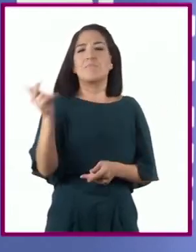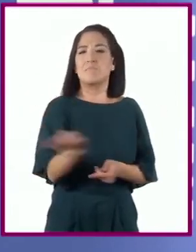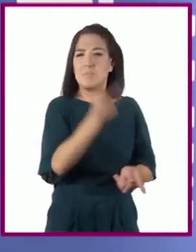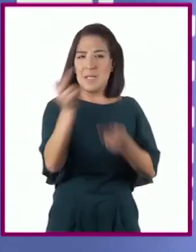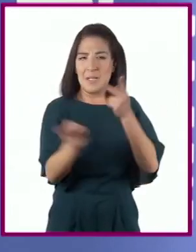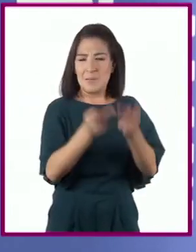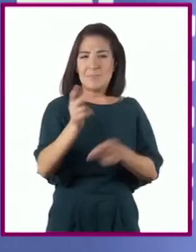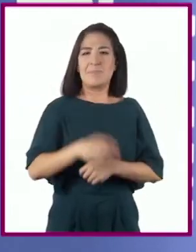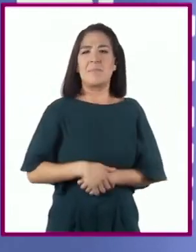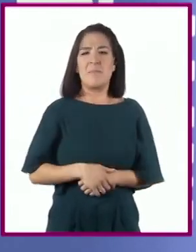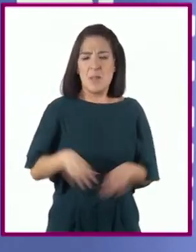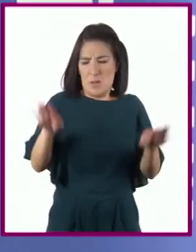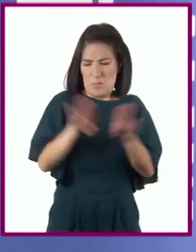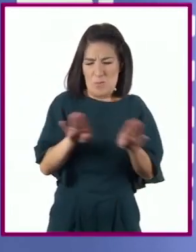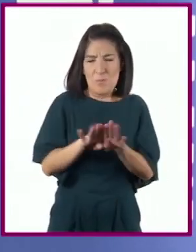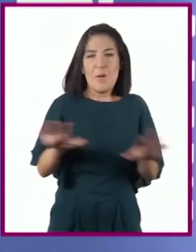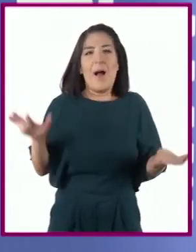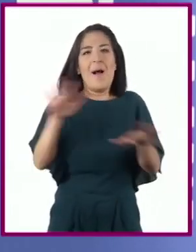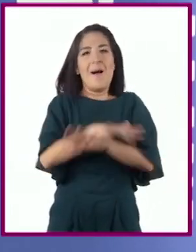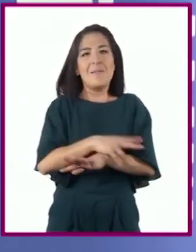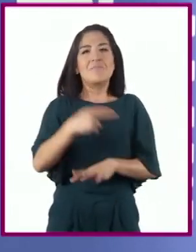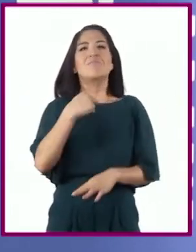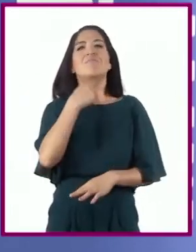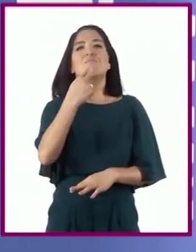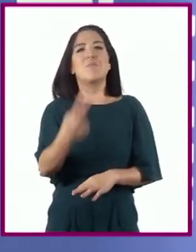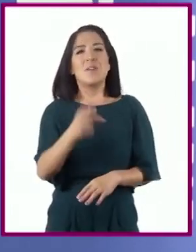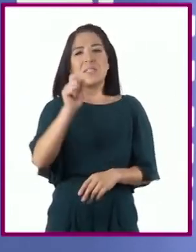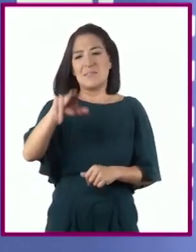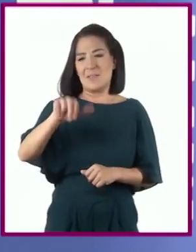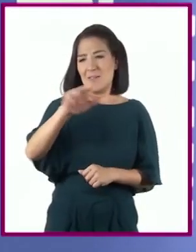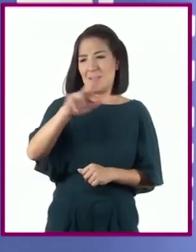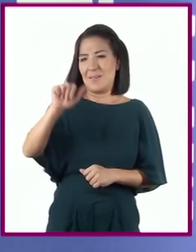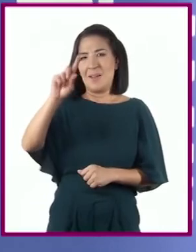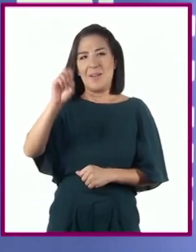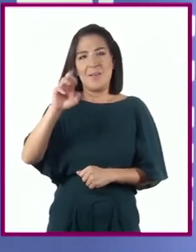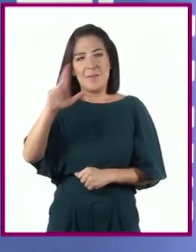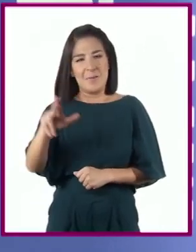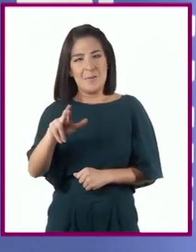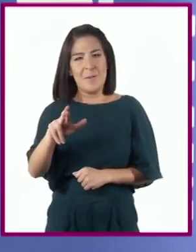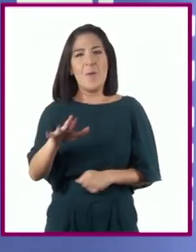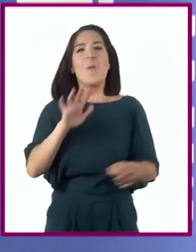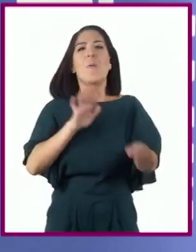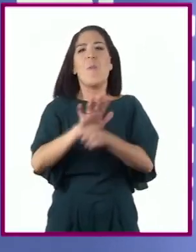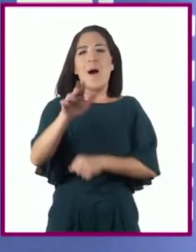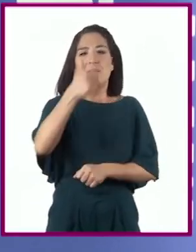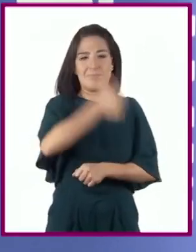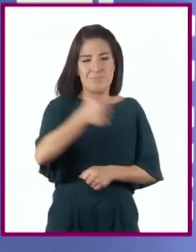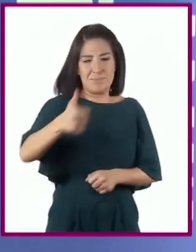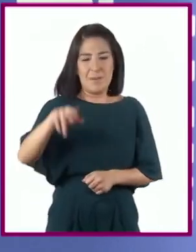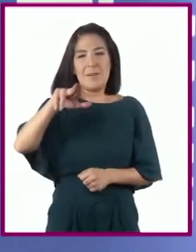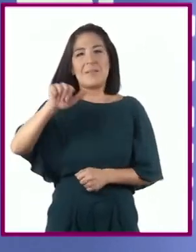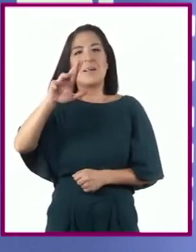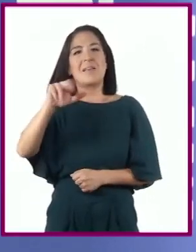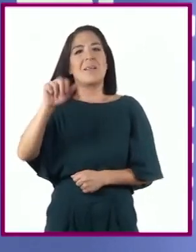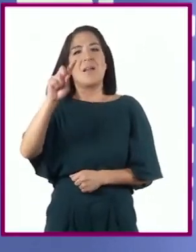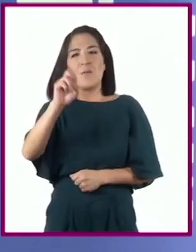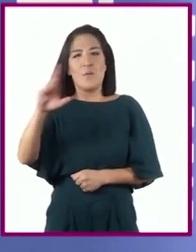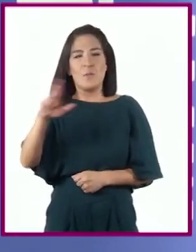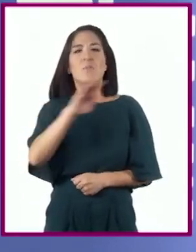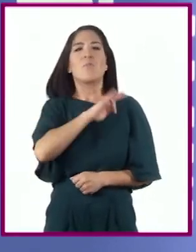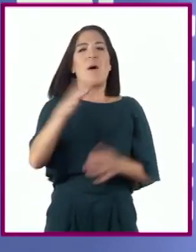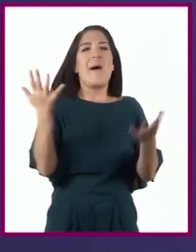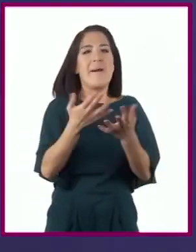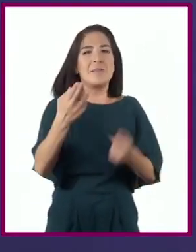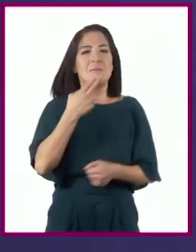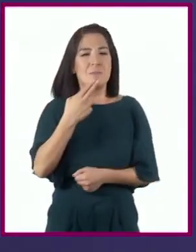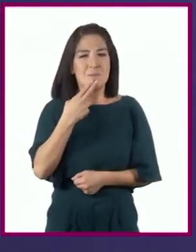preguntas. ¿Cómo cambian las versiones cuando modifican a un narrador? ¿Cuál de los narradores nos resulta más sencillo utilizar? ¿Por qué?